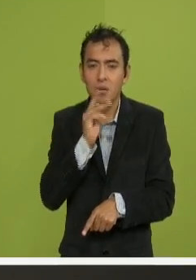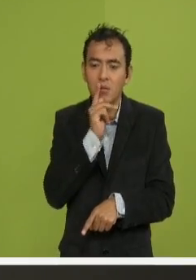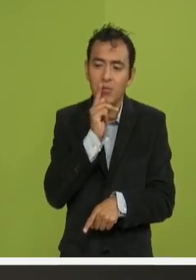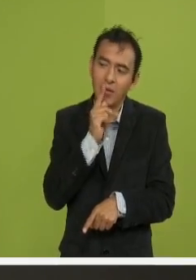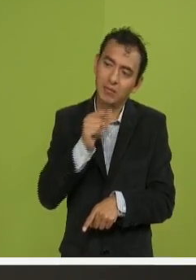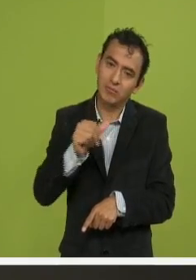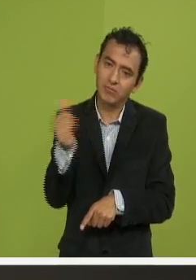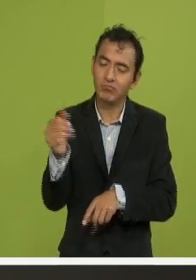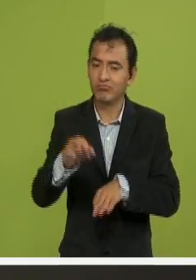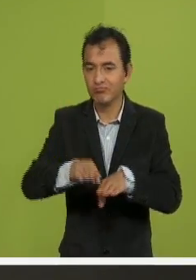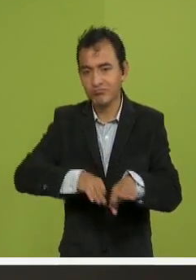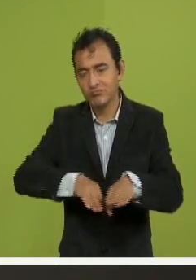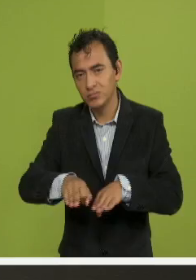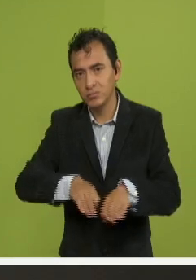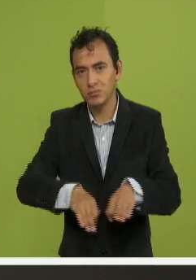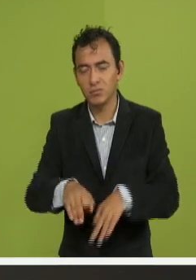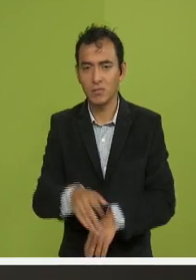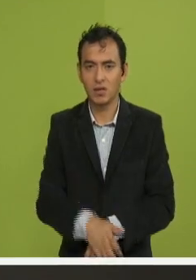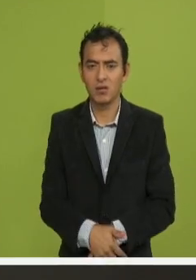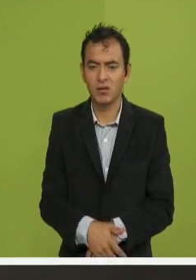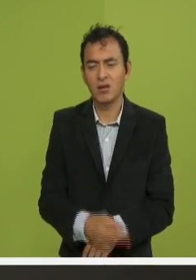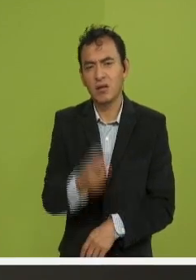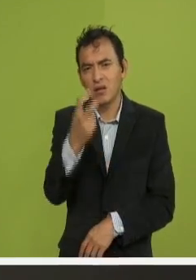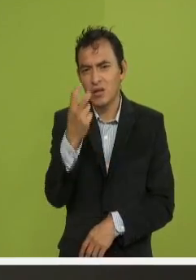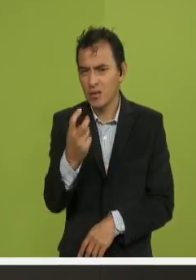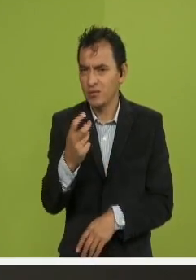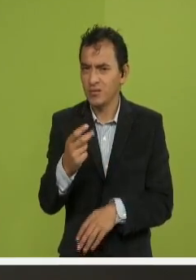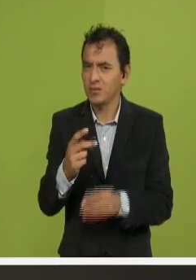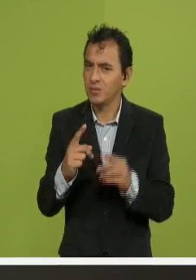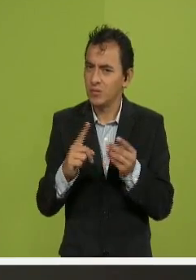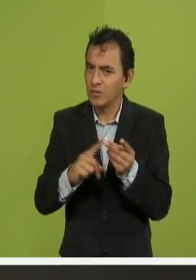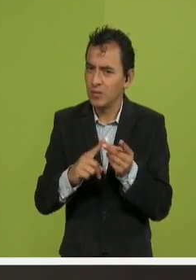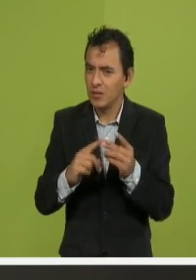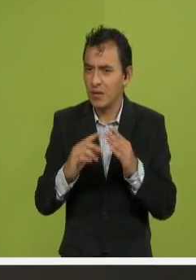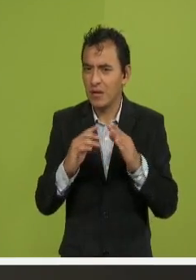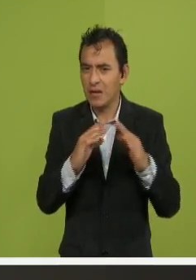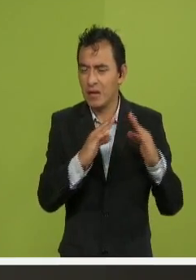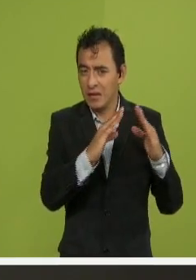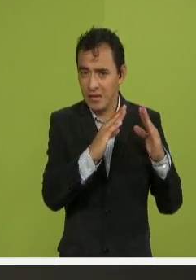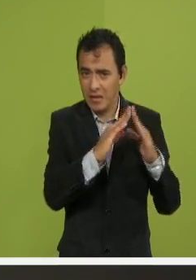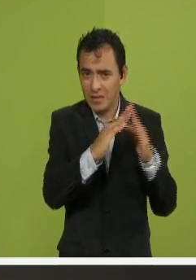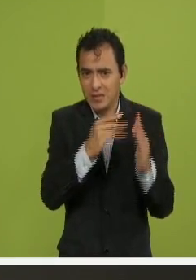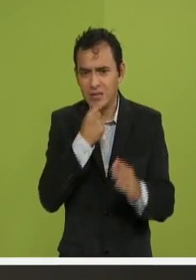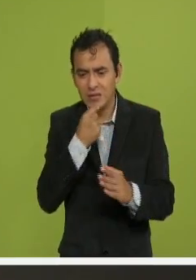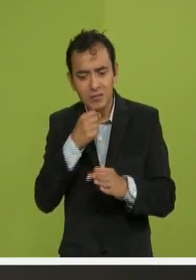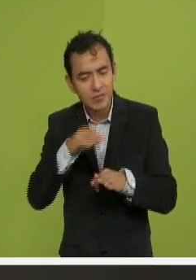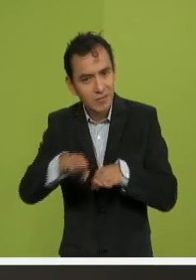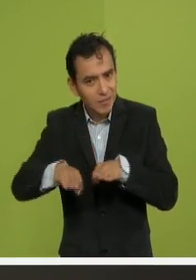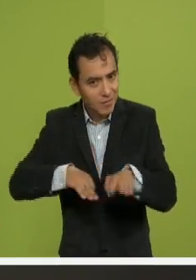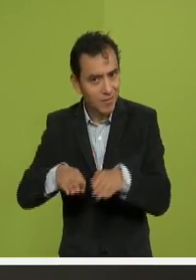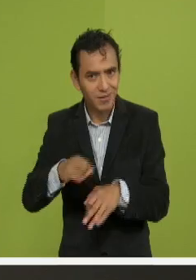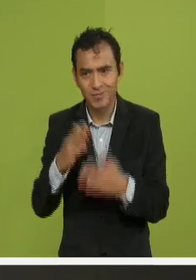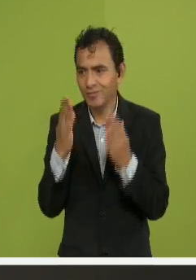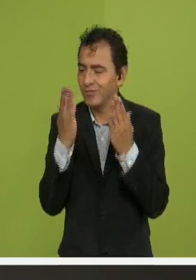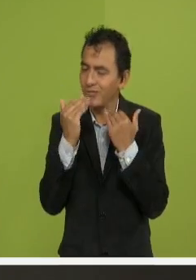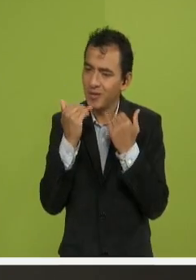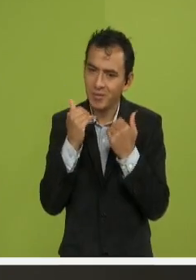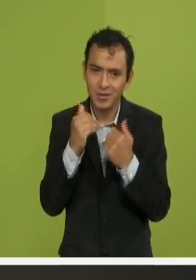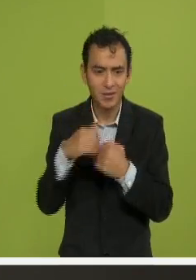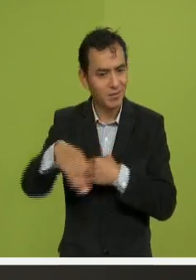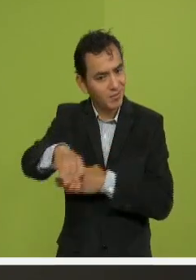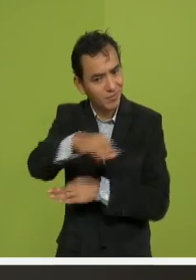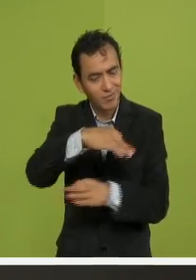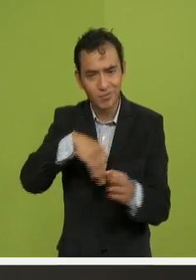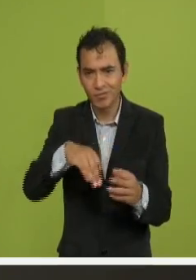Y este es un proceso en el que el empleo doméstico infantil no tendría que existir. ¿Qué pasa si vemos que